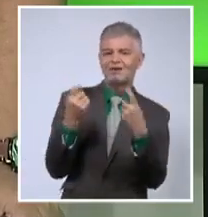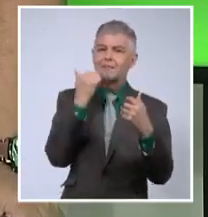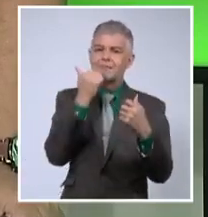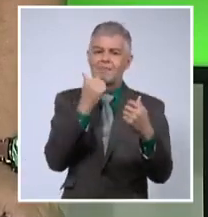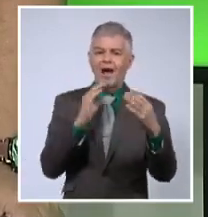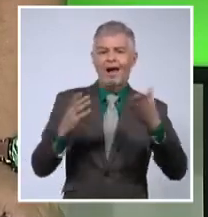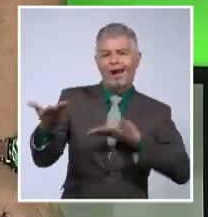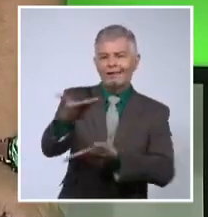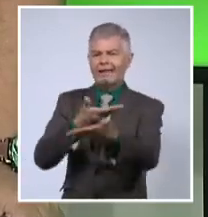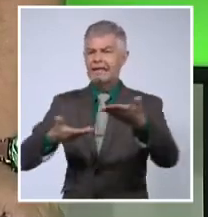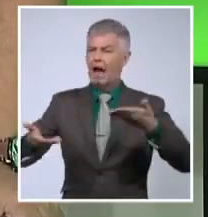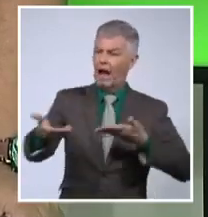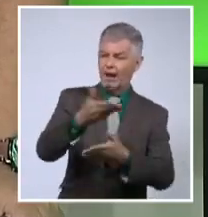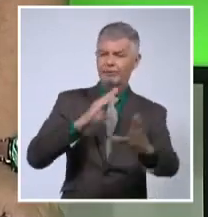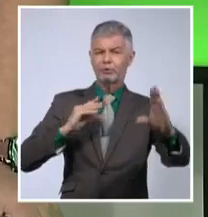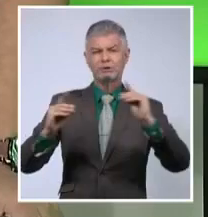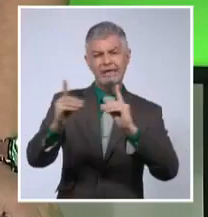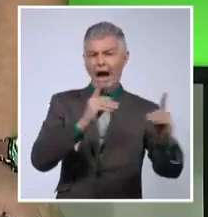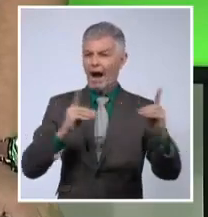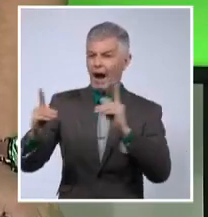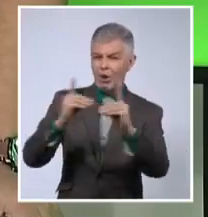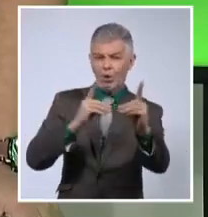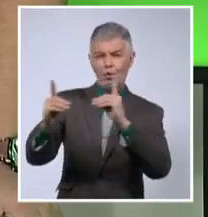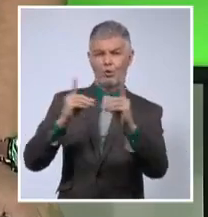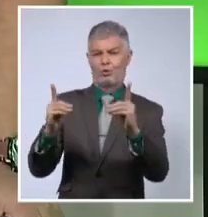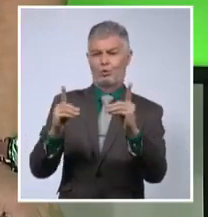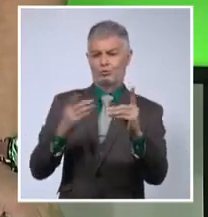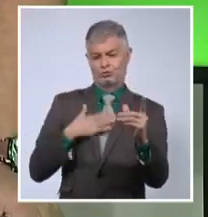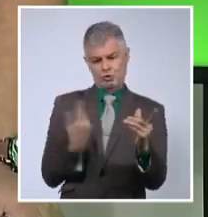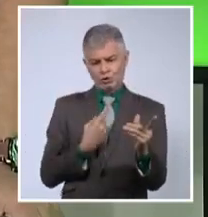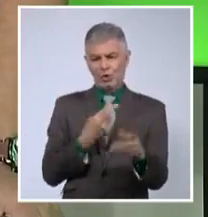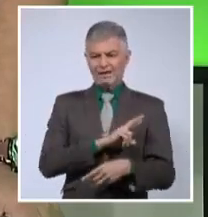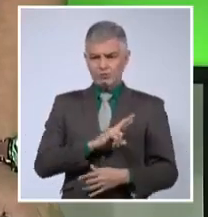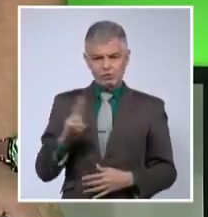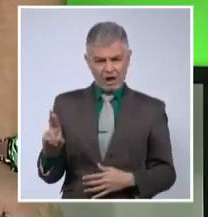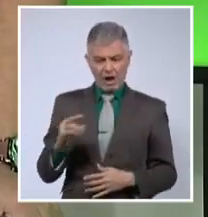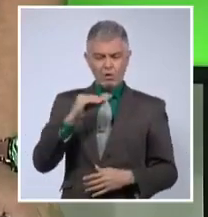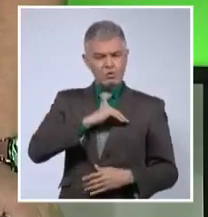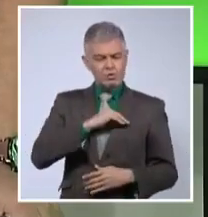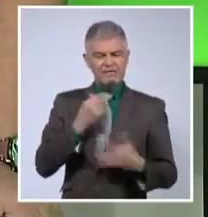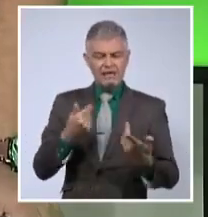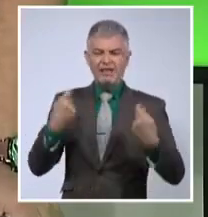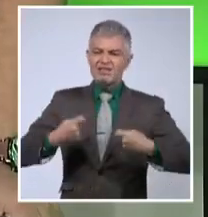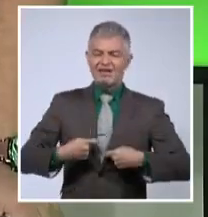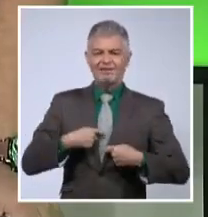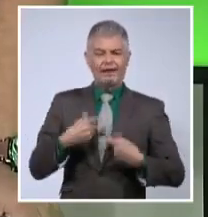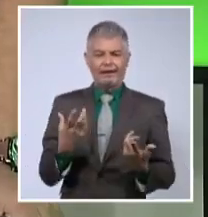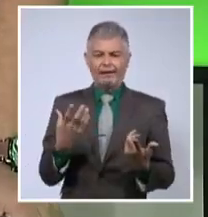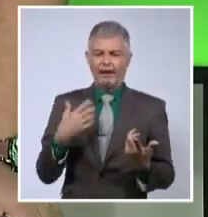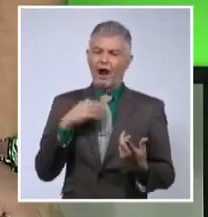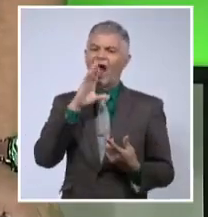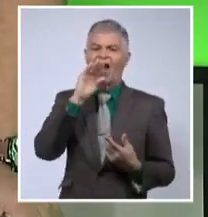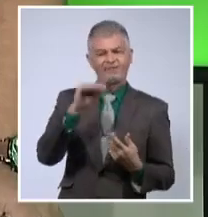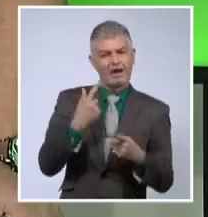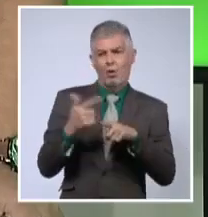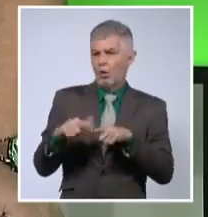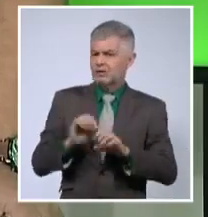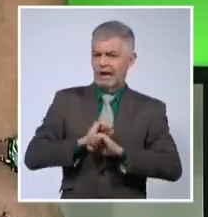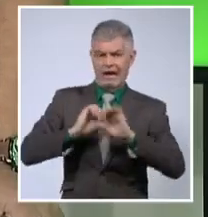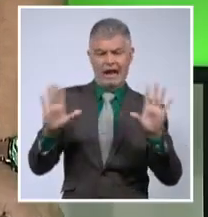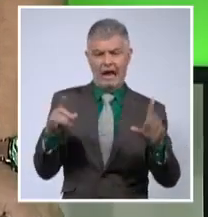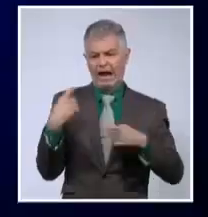hacer, los revolucionarios siempre tenemos que ser autocríticos y tenemos que estar abiertos a la crítica. Y esto también nos tiene que llevar a una reflexión.